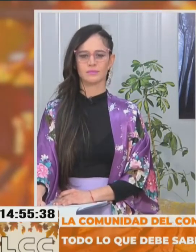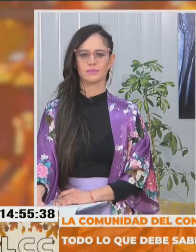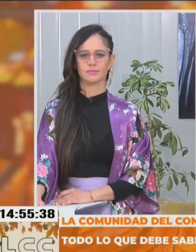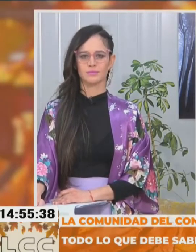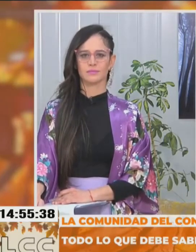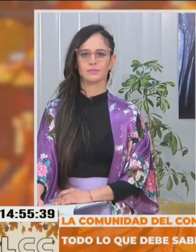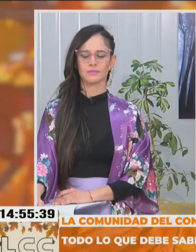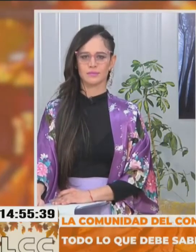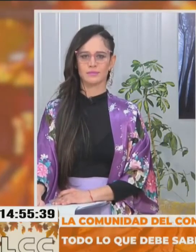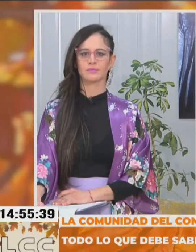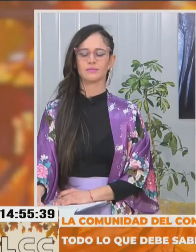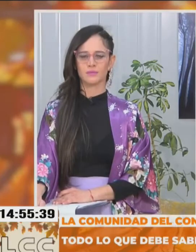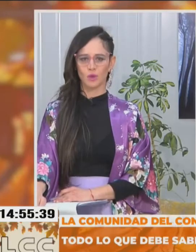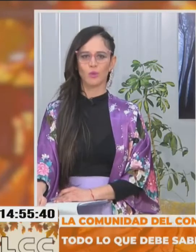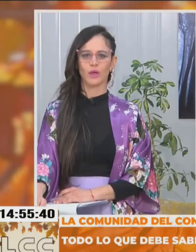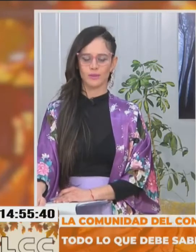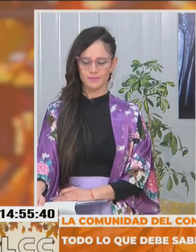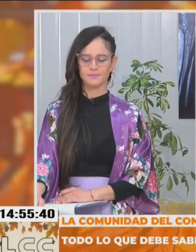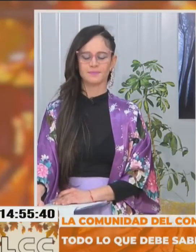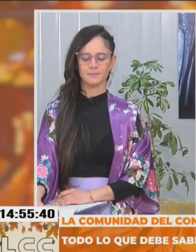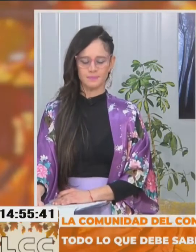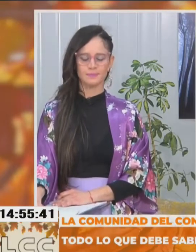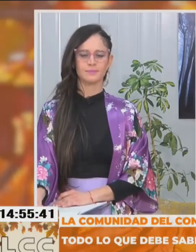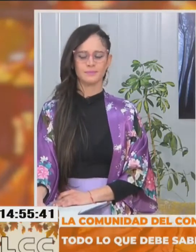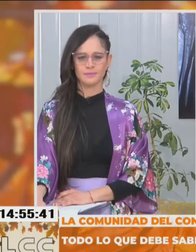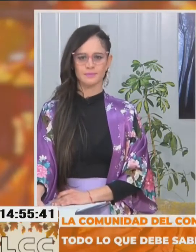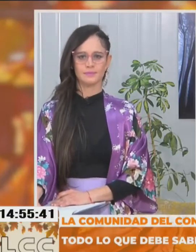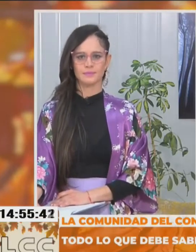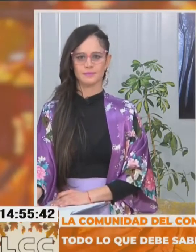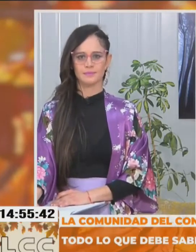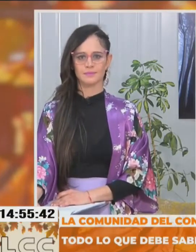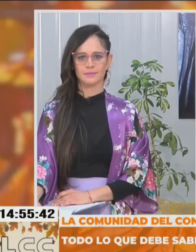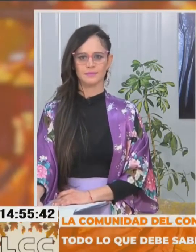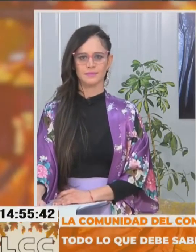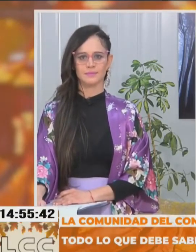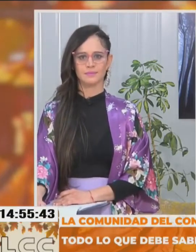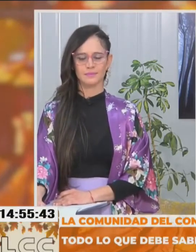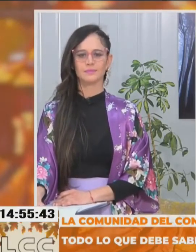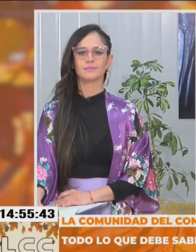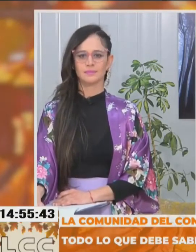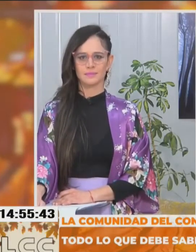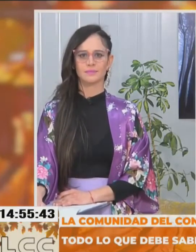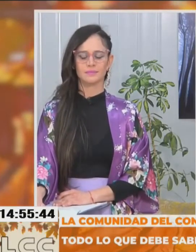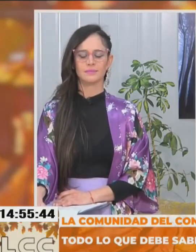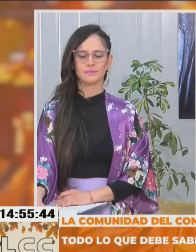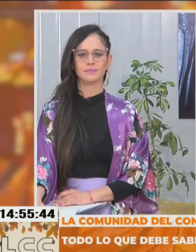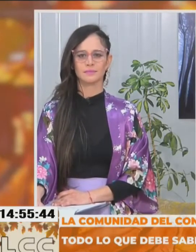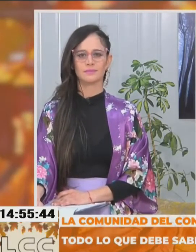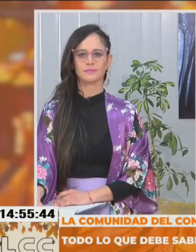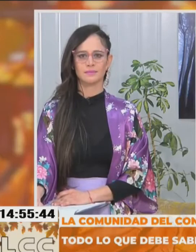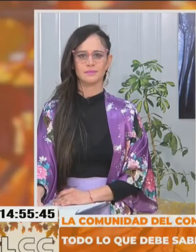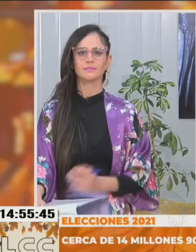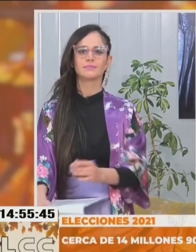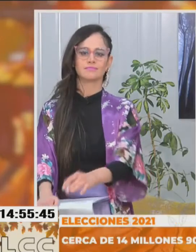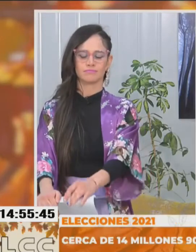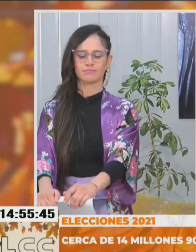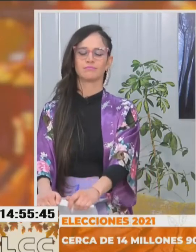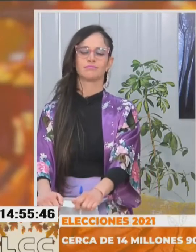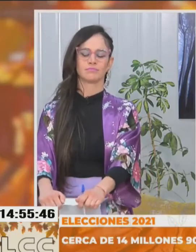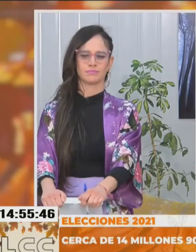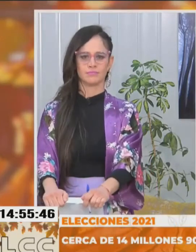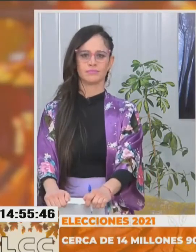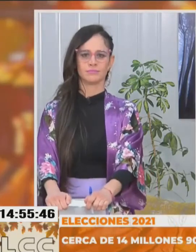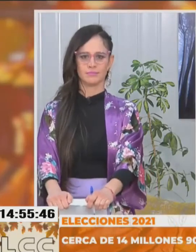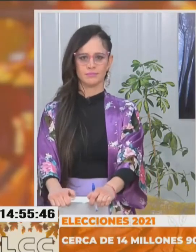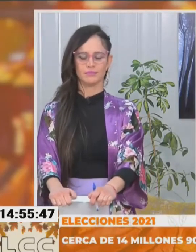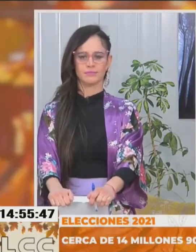de Hualpén, de 33 comunas acá en la región del Biobío. Eso nos dice mucho respecto a la falta de equidad de género que existe, por supuesto, en